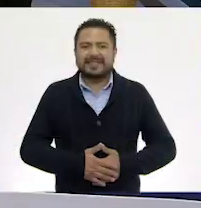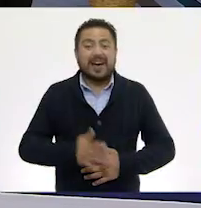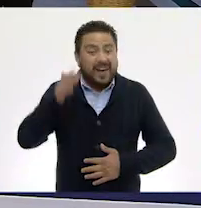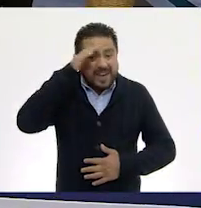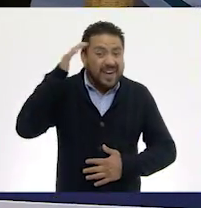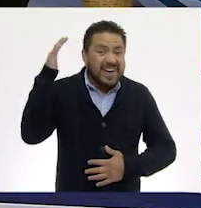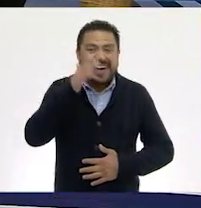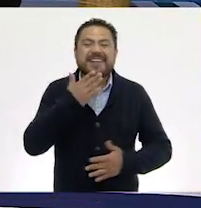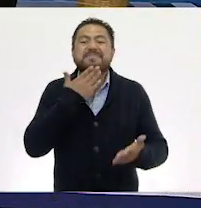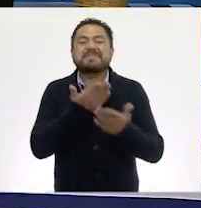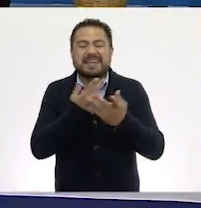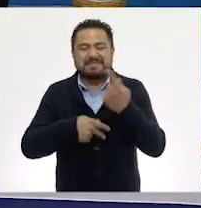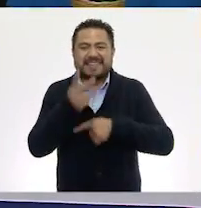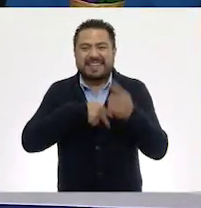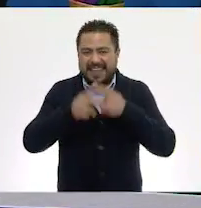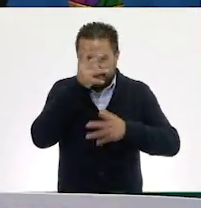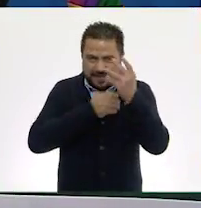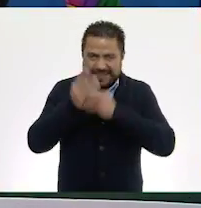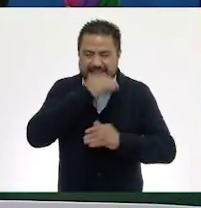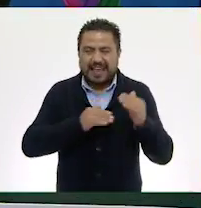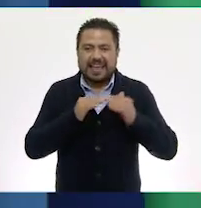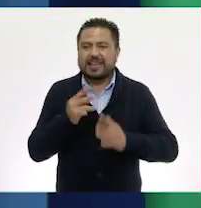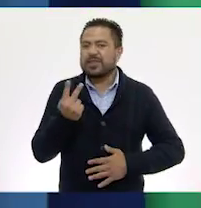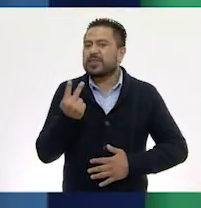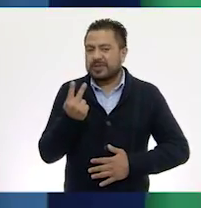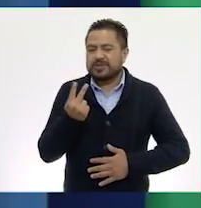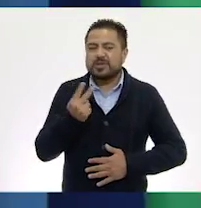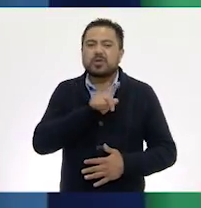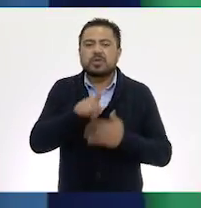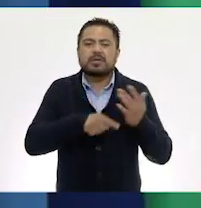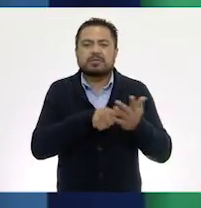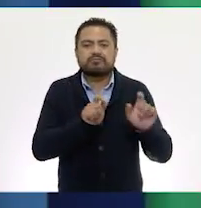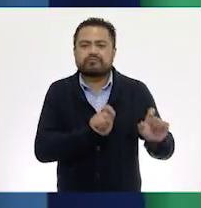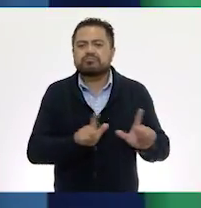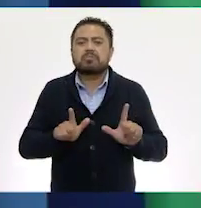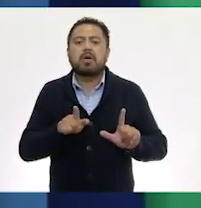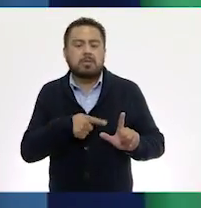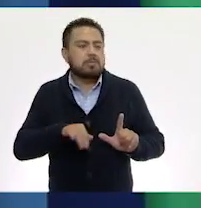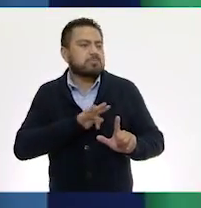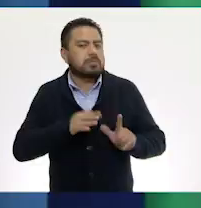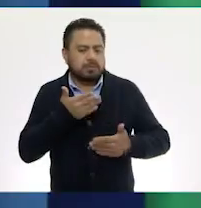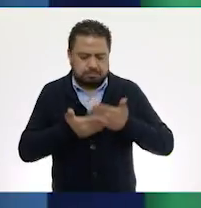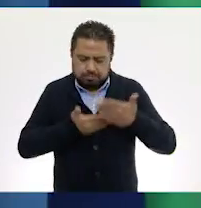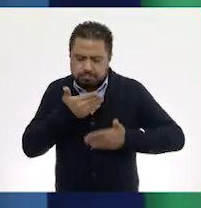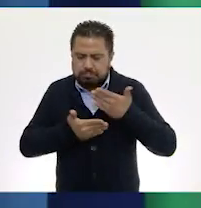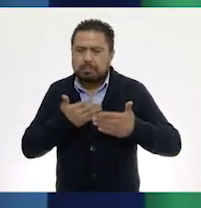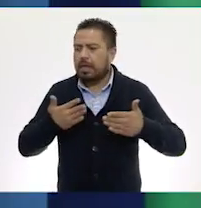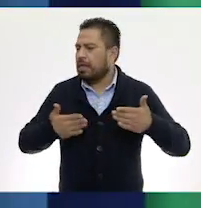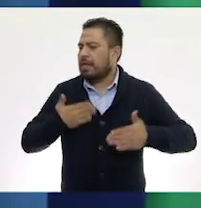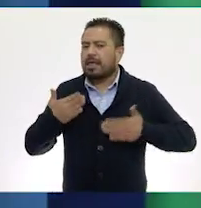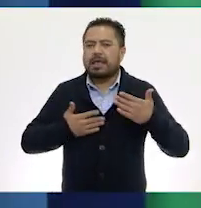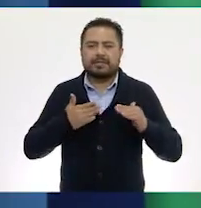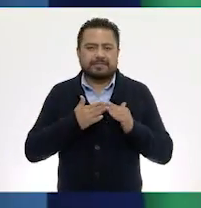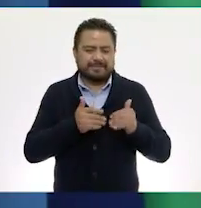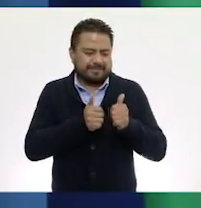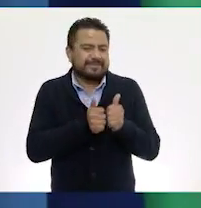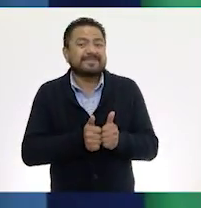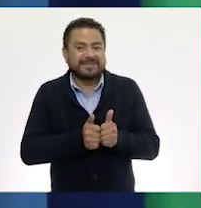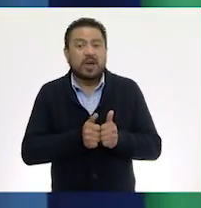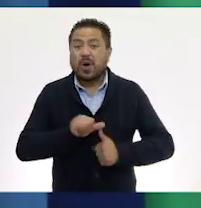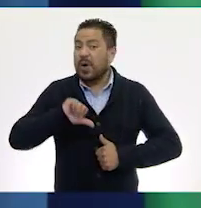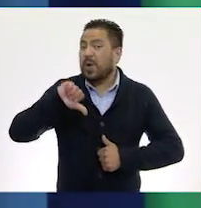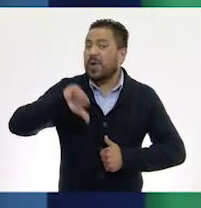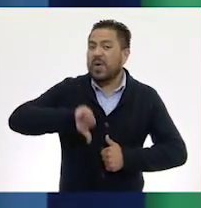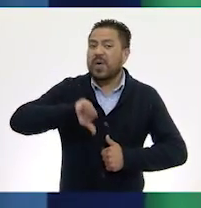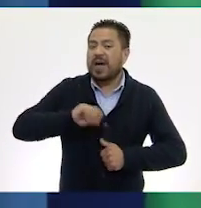Hola, les damos la bienvenida a Aprende en Casa 2, un espacio en el que vamos a poder estudiar y divertirnos desde nuestros hogares. Hoy